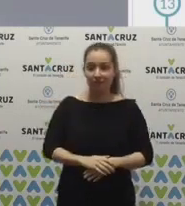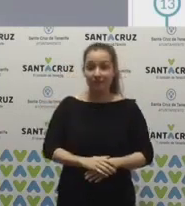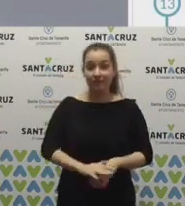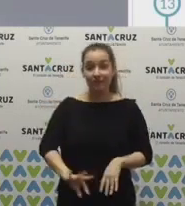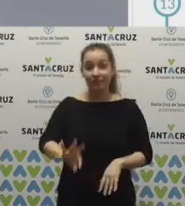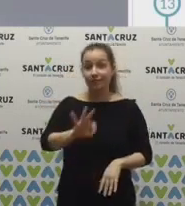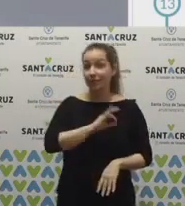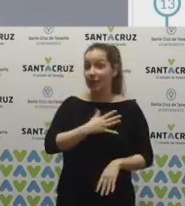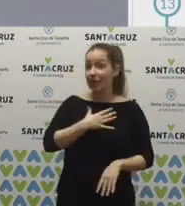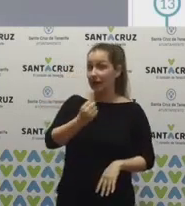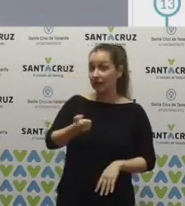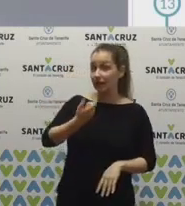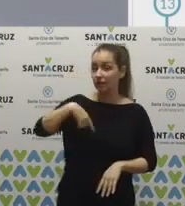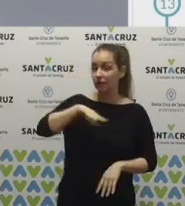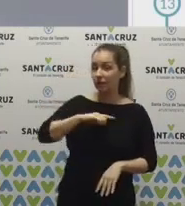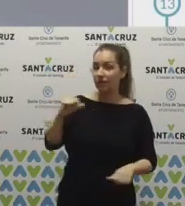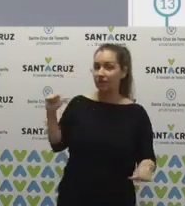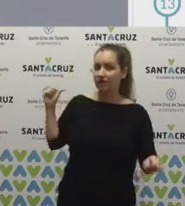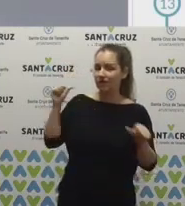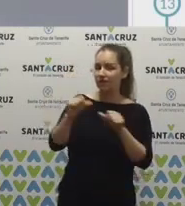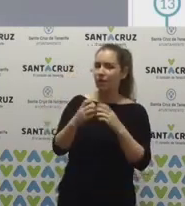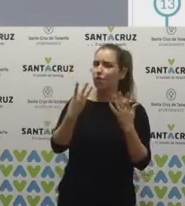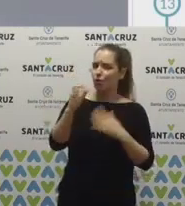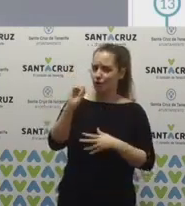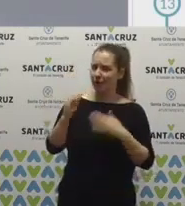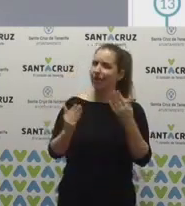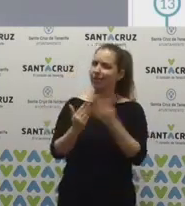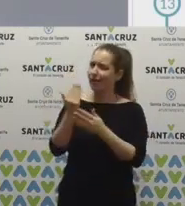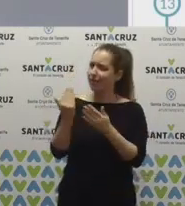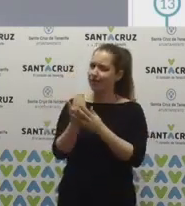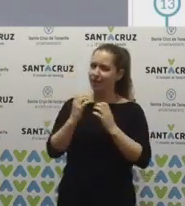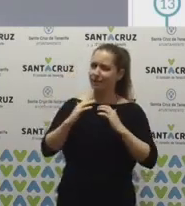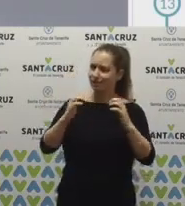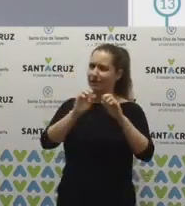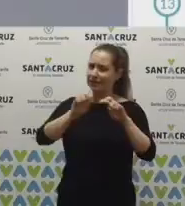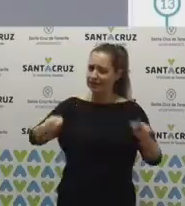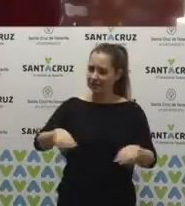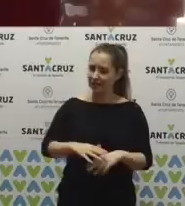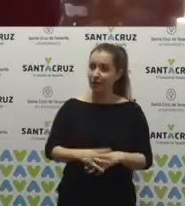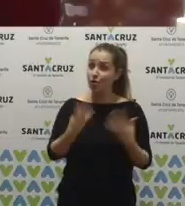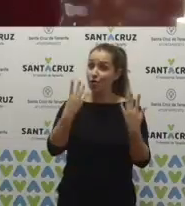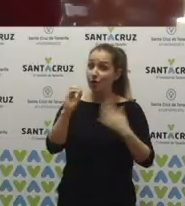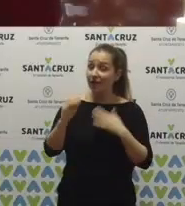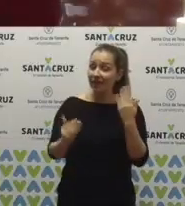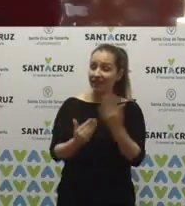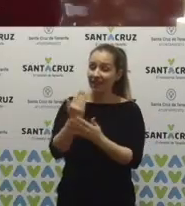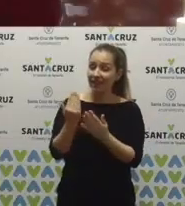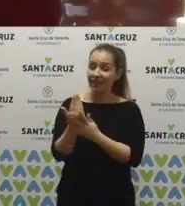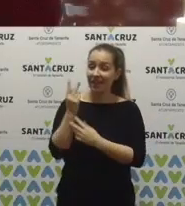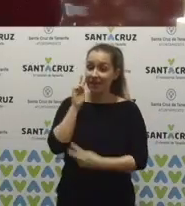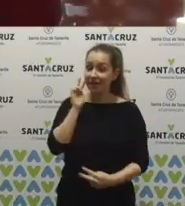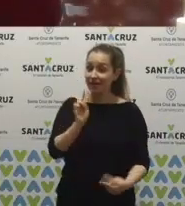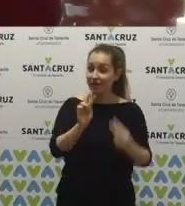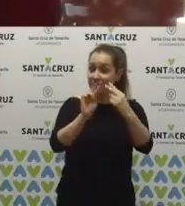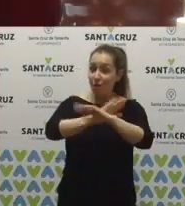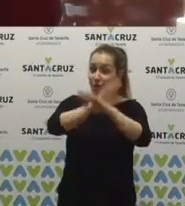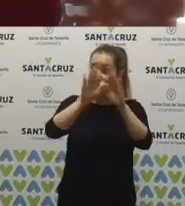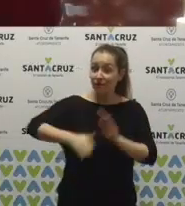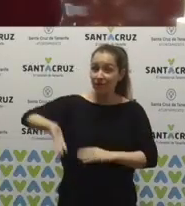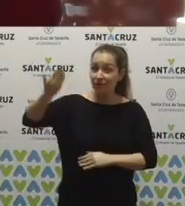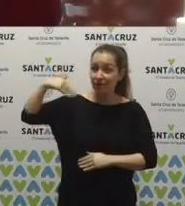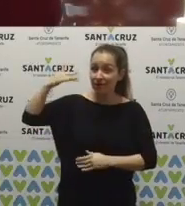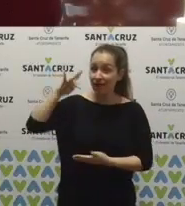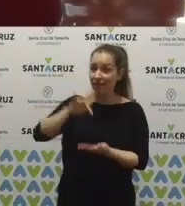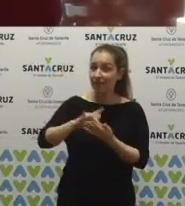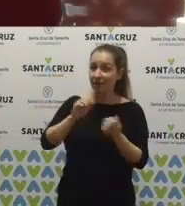llevamos 90 días sin pleno 90 la última vez que nos vimos fue un 28 de febrero por mucho que usted